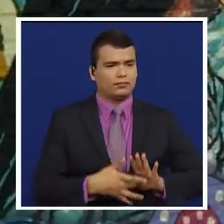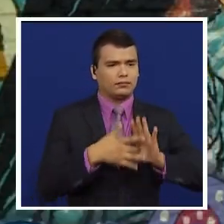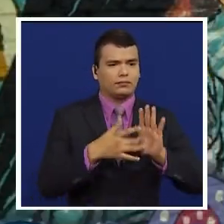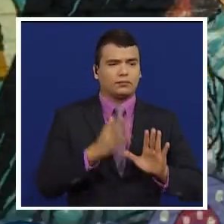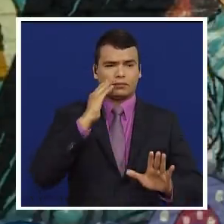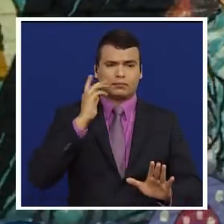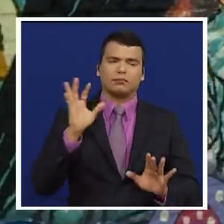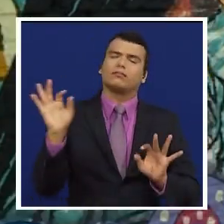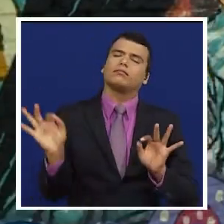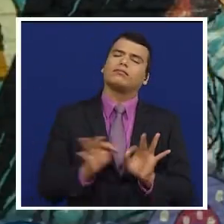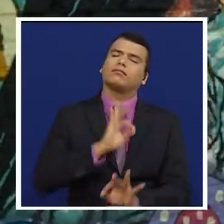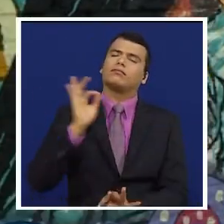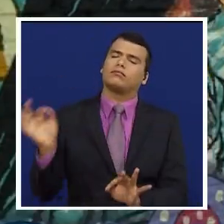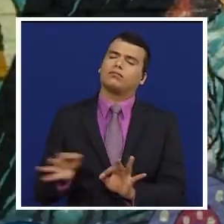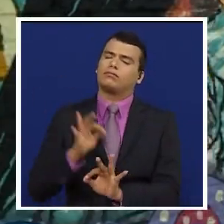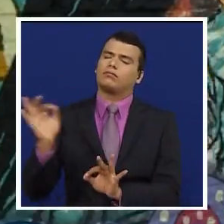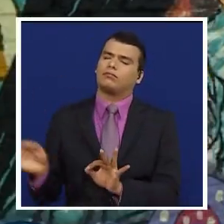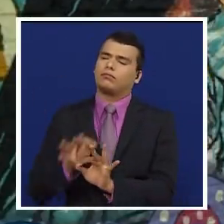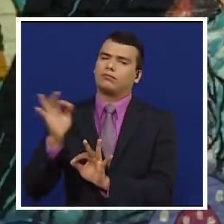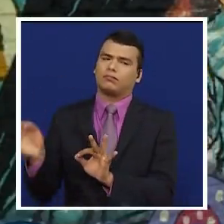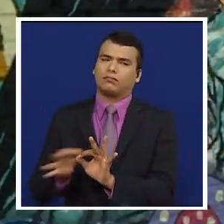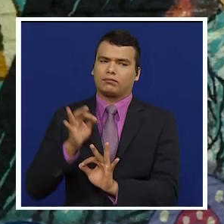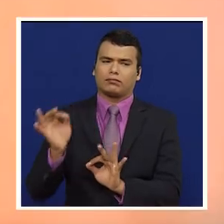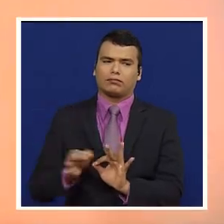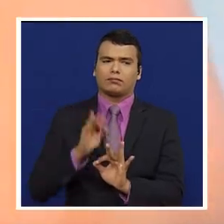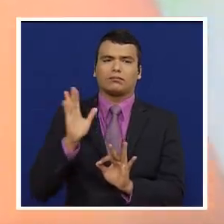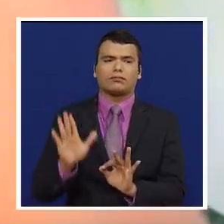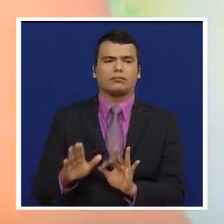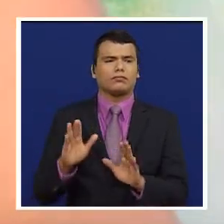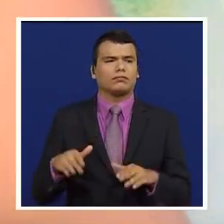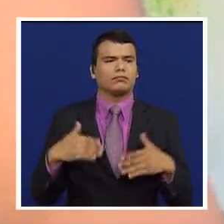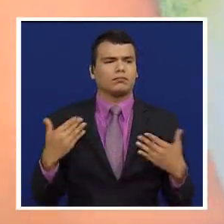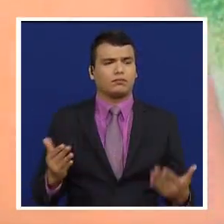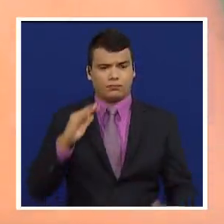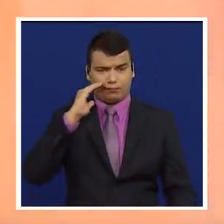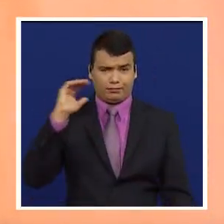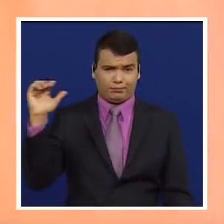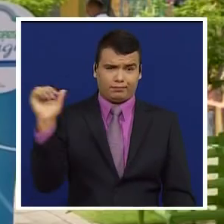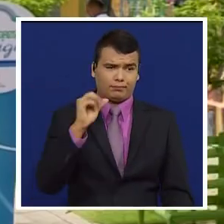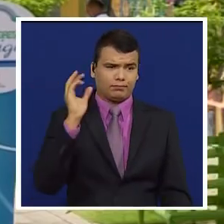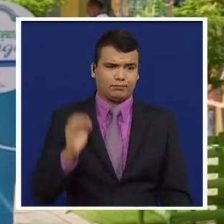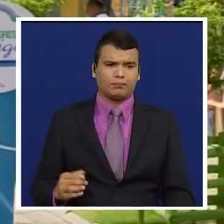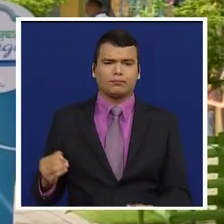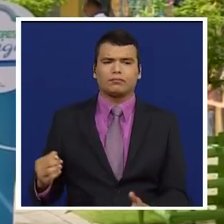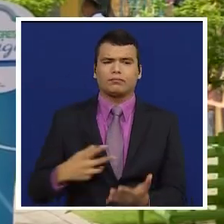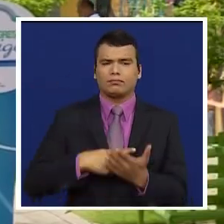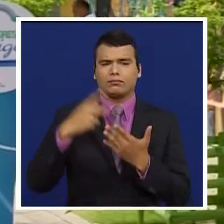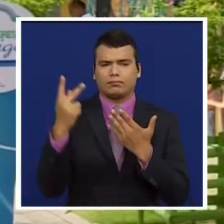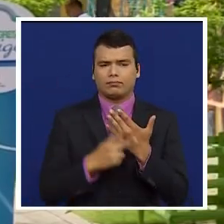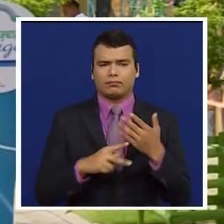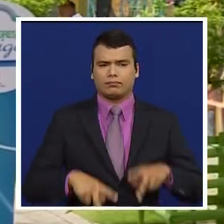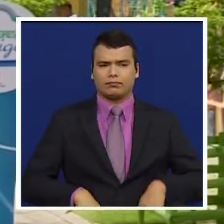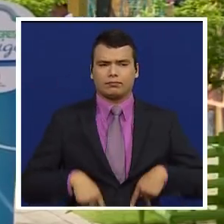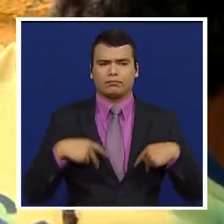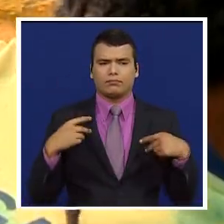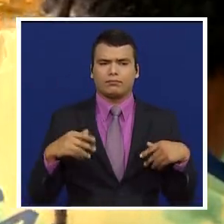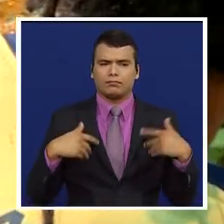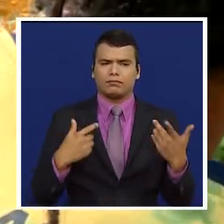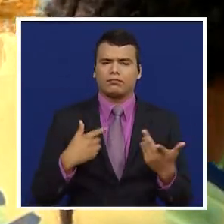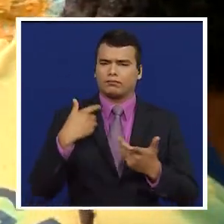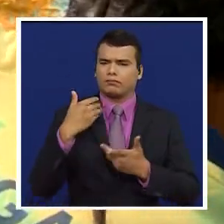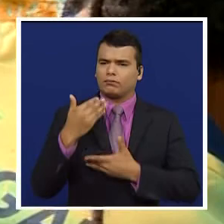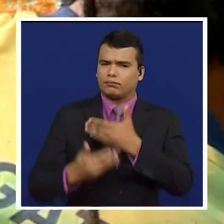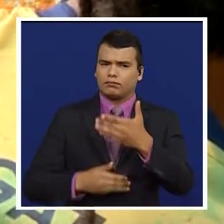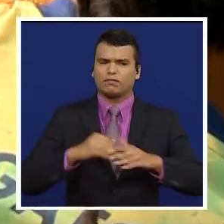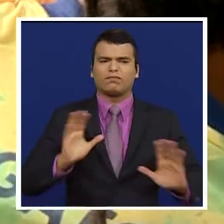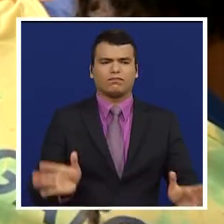una mujer con sus manos ya adulta, porque es lo que hacemos las mujeres en todo nuestro proyecto de vida, ¿no? Construir, construir,